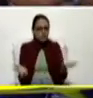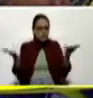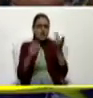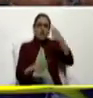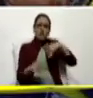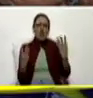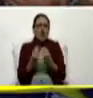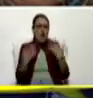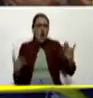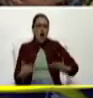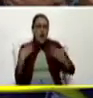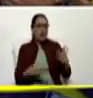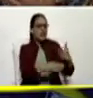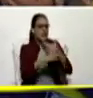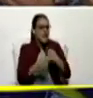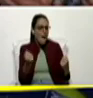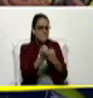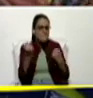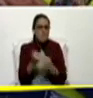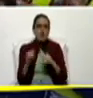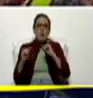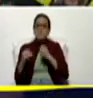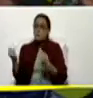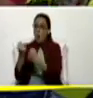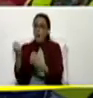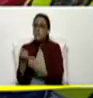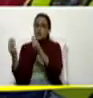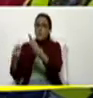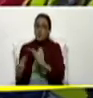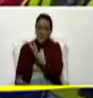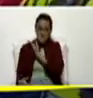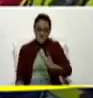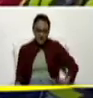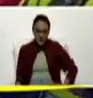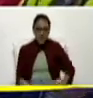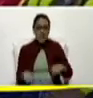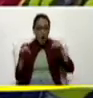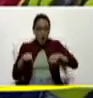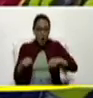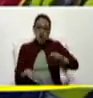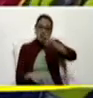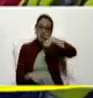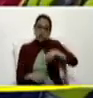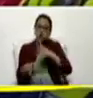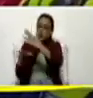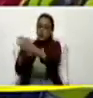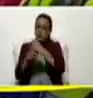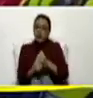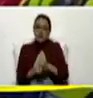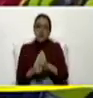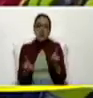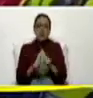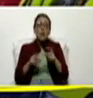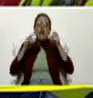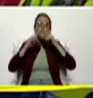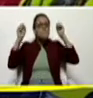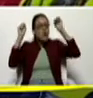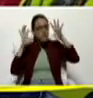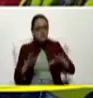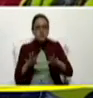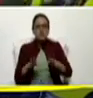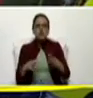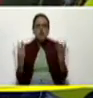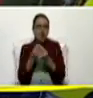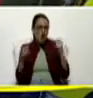hoy recibimos de usted presidente hemos hoy recibido un baño de bendiciones con el